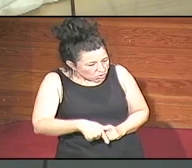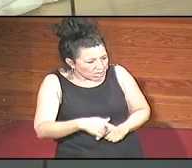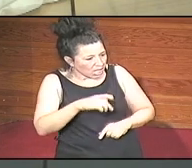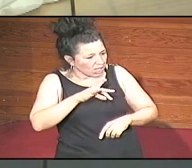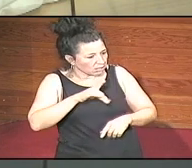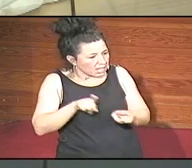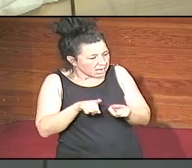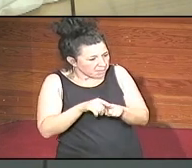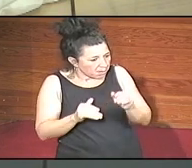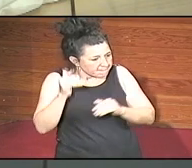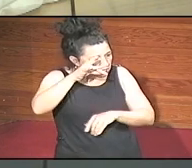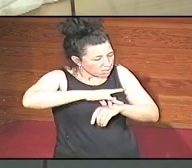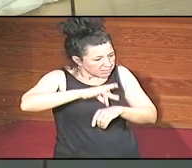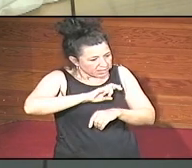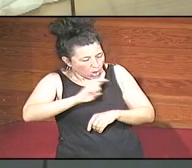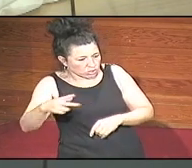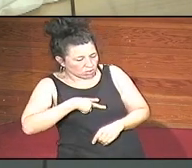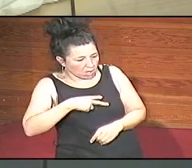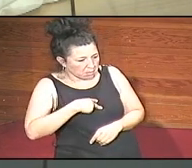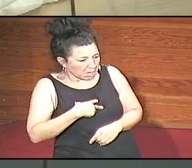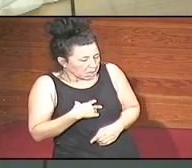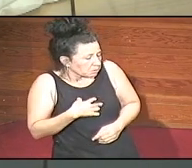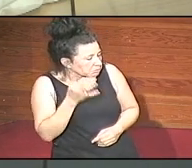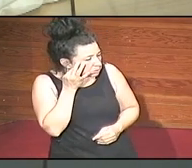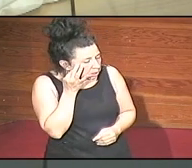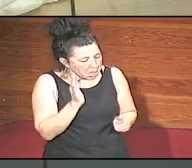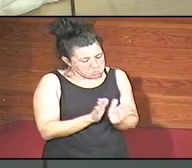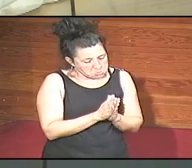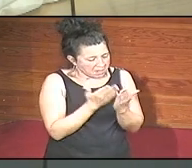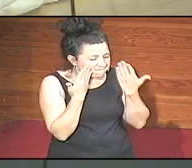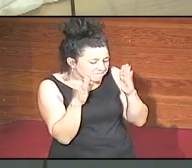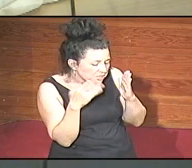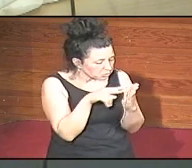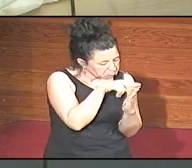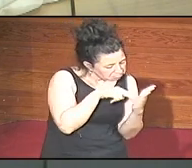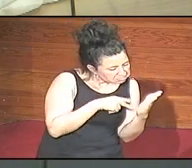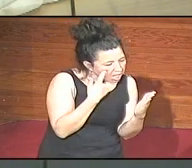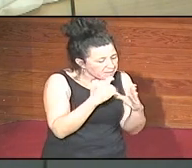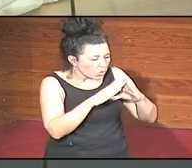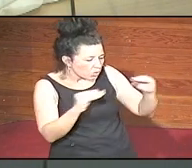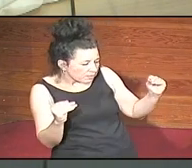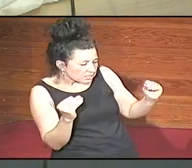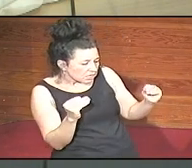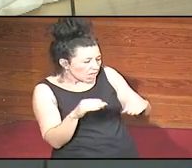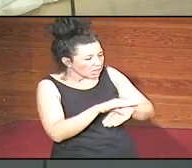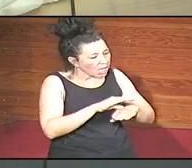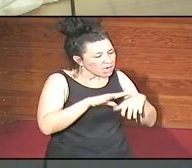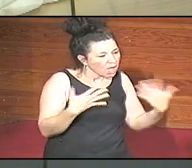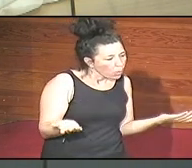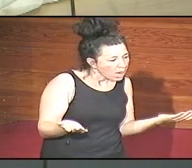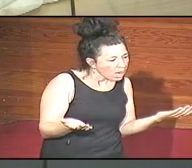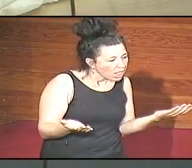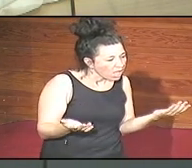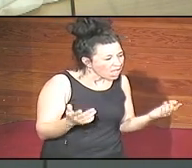y la tipa estaba con facebook y pensando en qué carrera iba a hacer la universidad de repente llegó el ébola de hecho